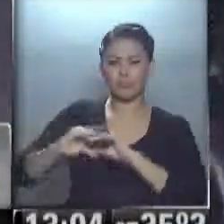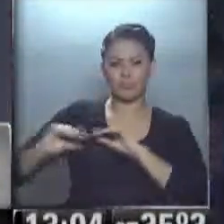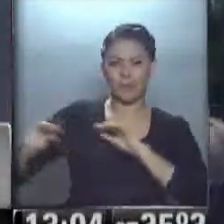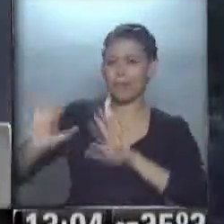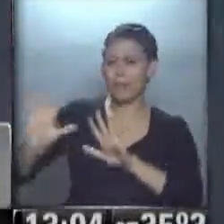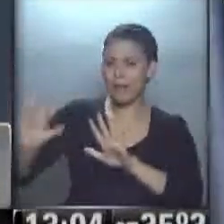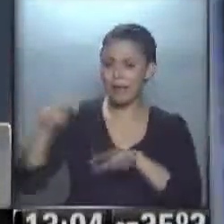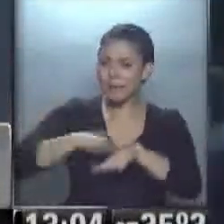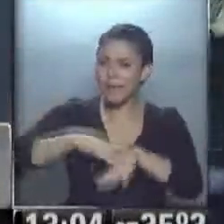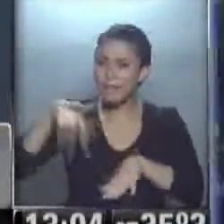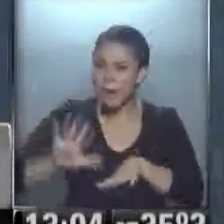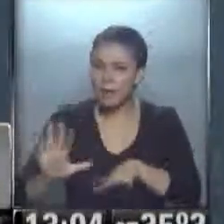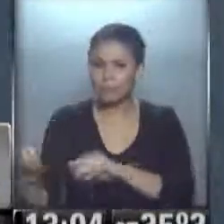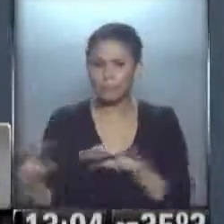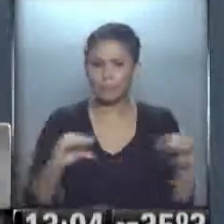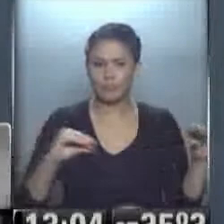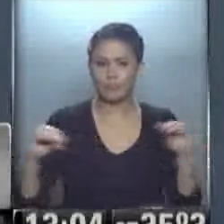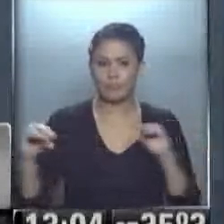minuto? El pie.